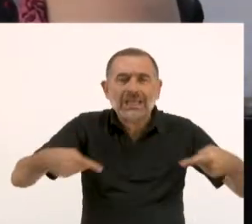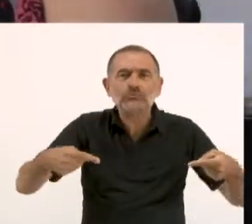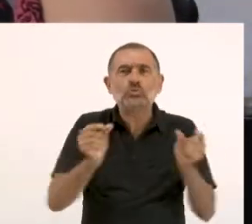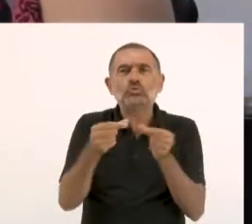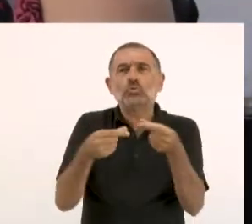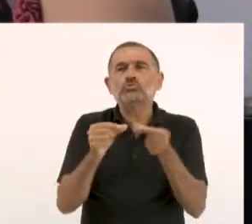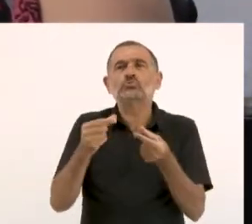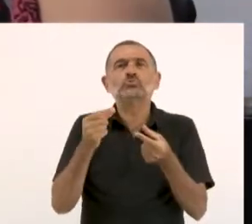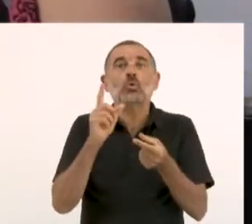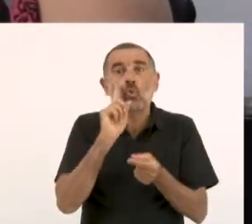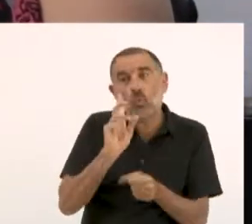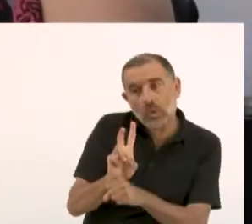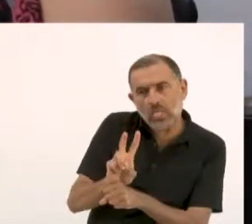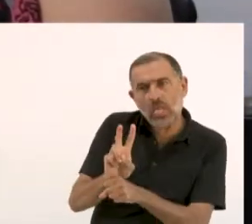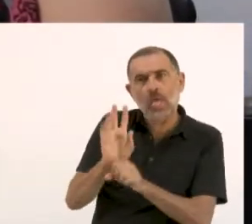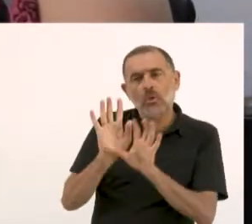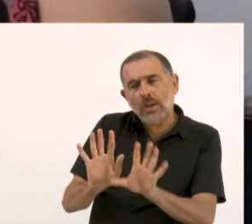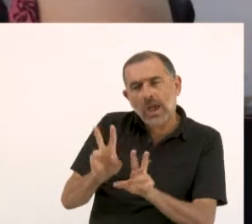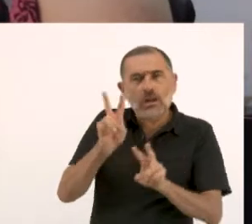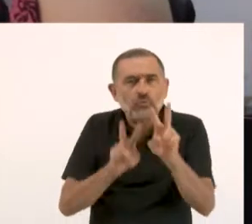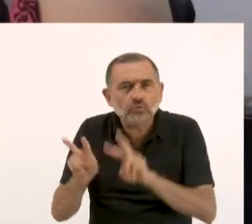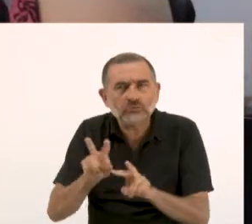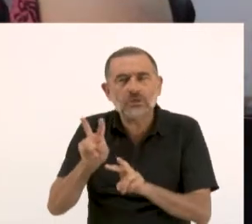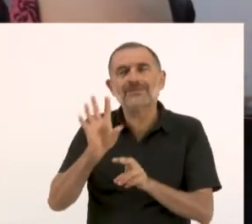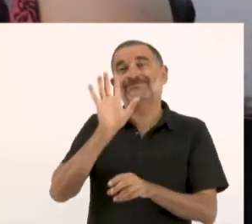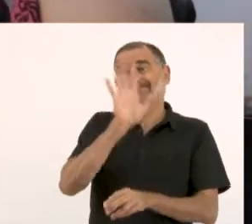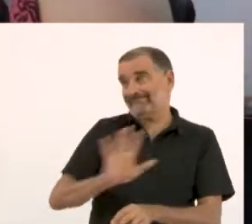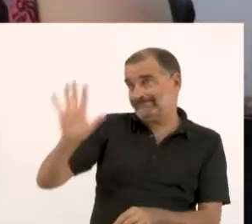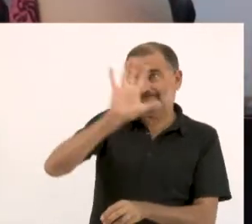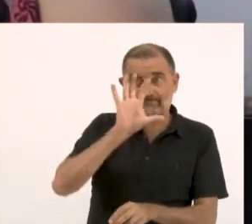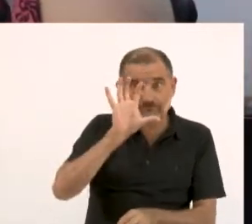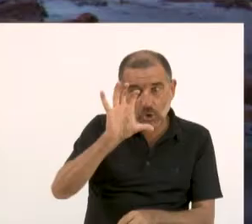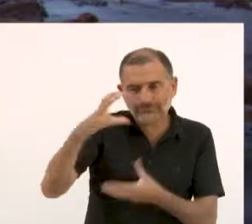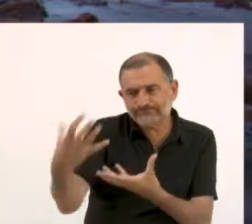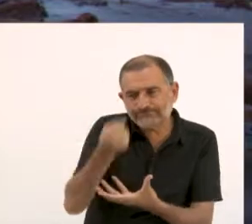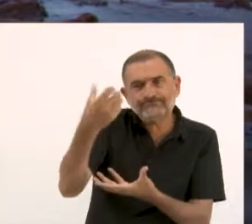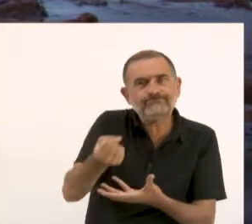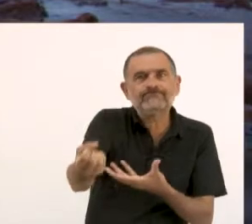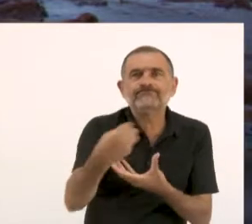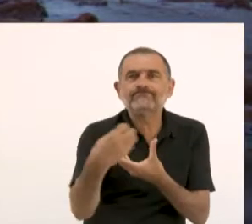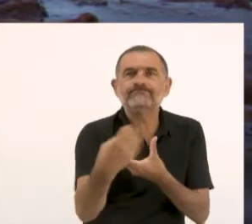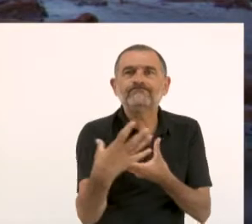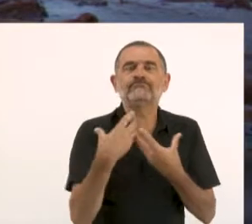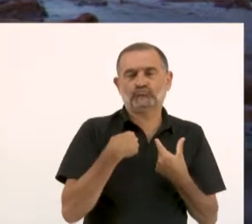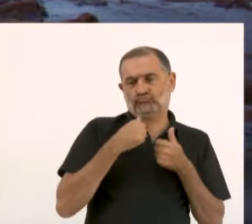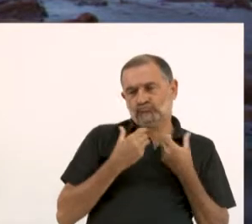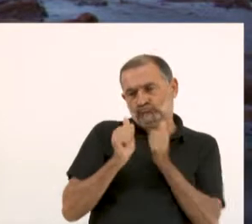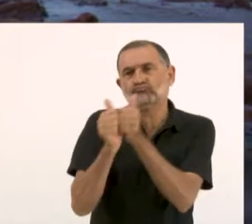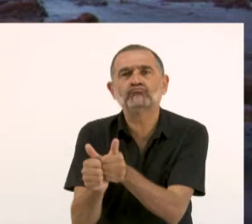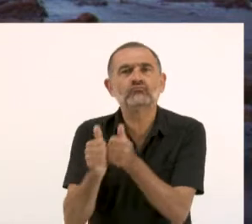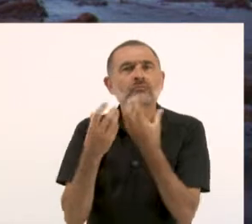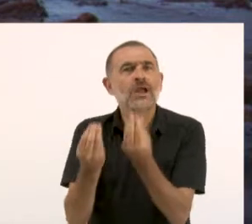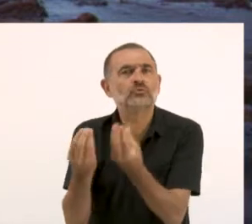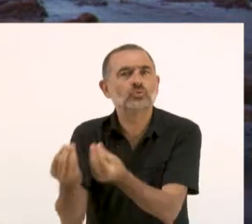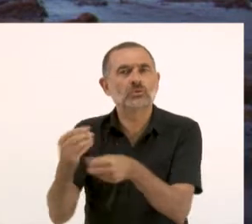en riesgo, en lo que era toda el área de la provincia, mi tarea comenzó como colaboradora en ese